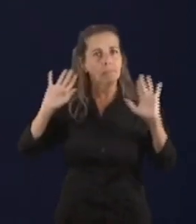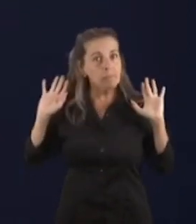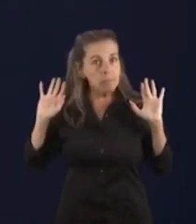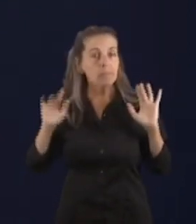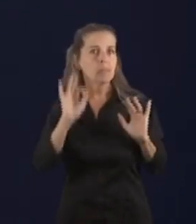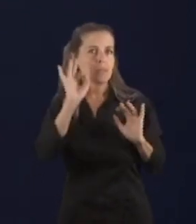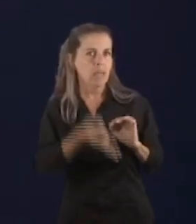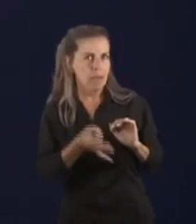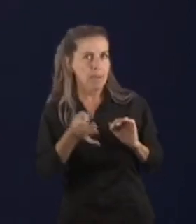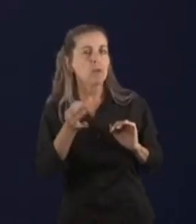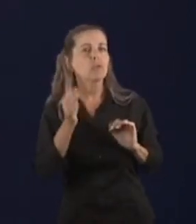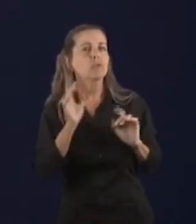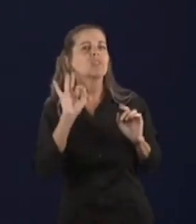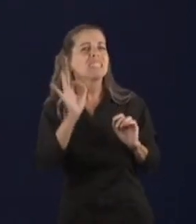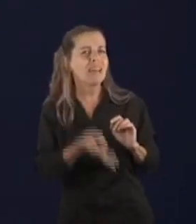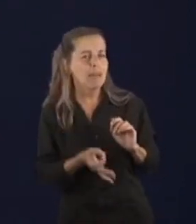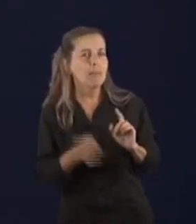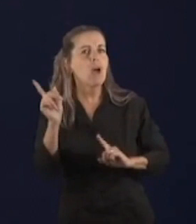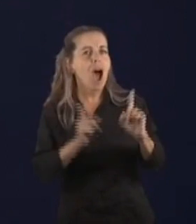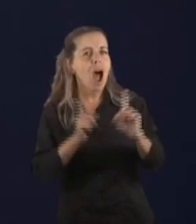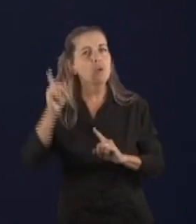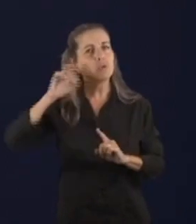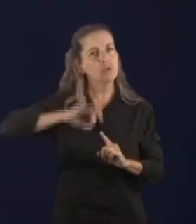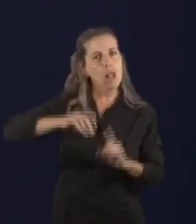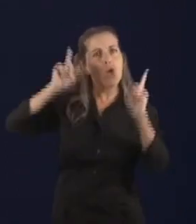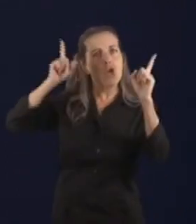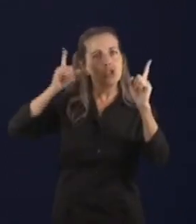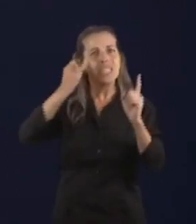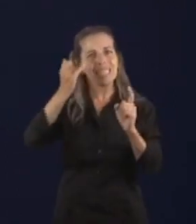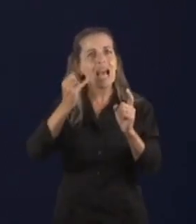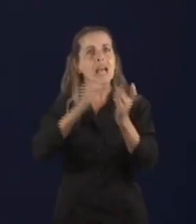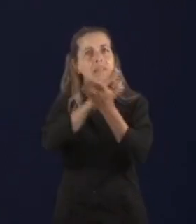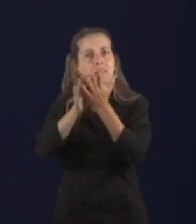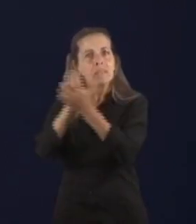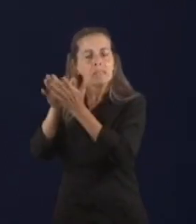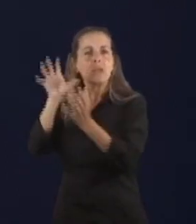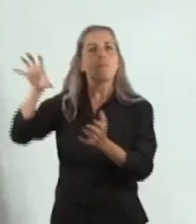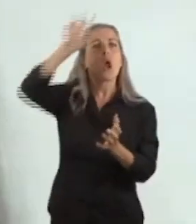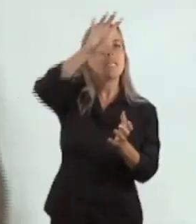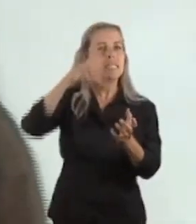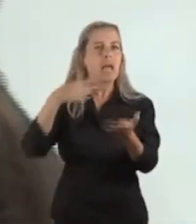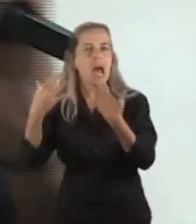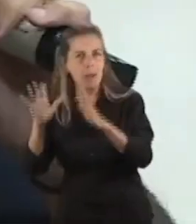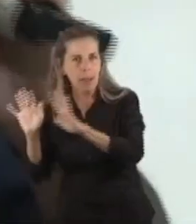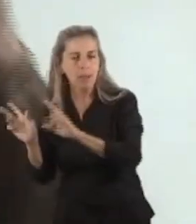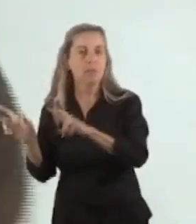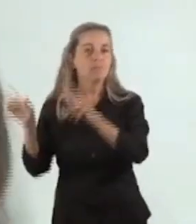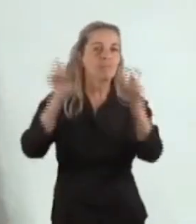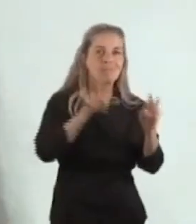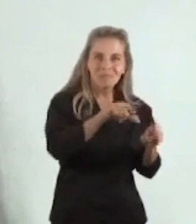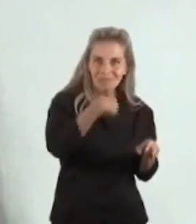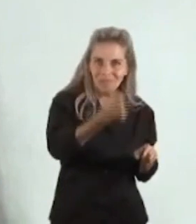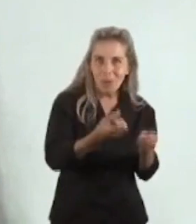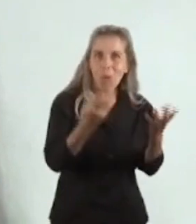paritarias que ya se están discutiendo a nivel provincial que es lo que corresponde Hola acá estamos Juan Pablo